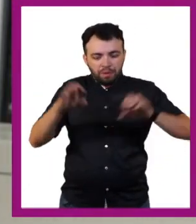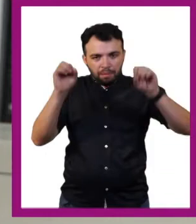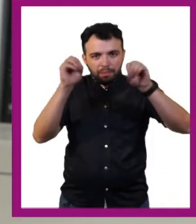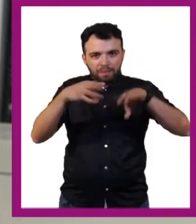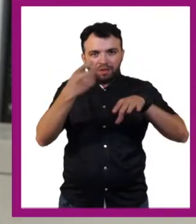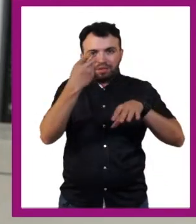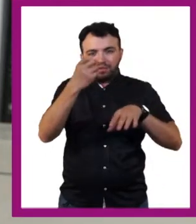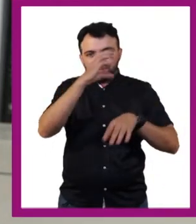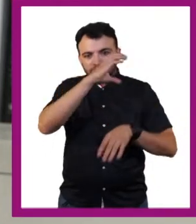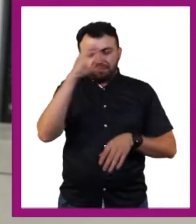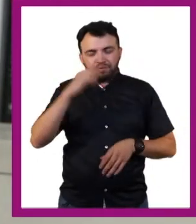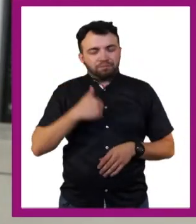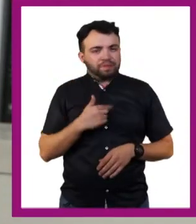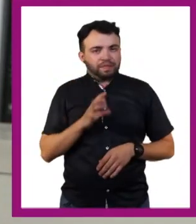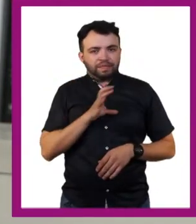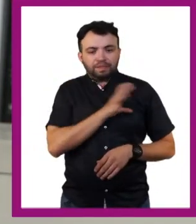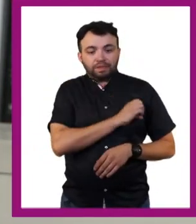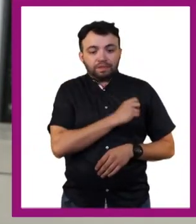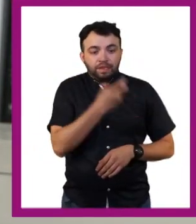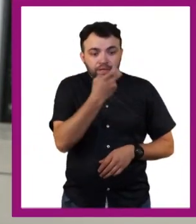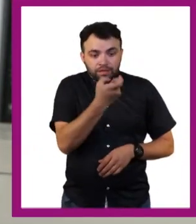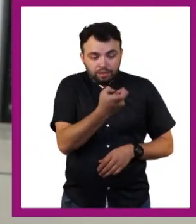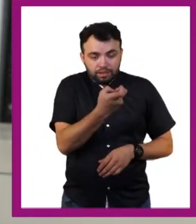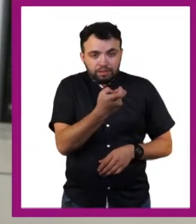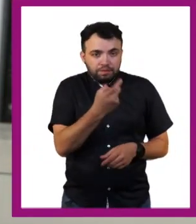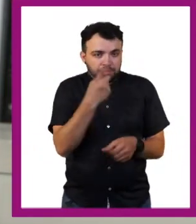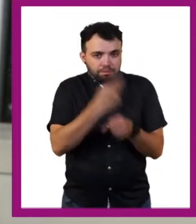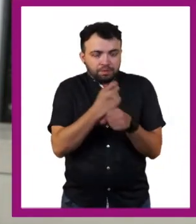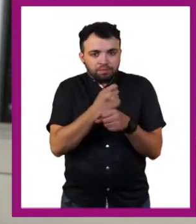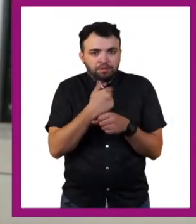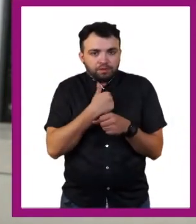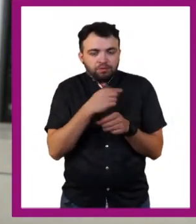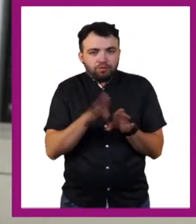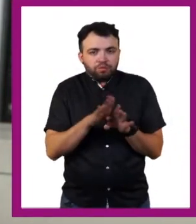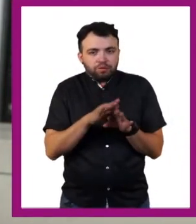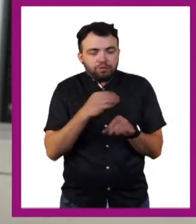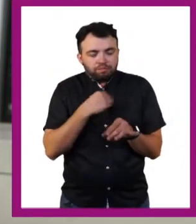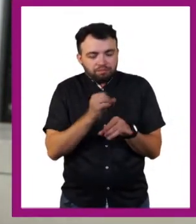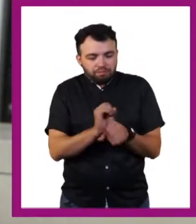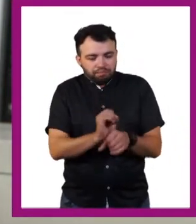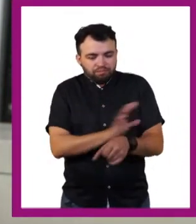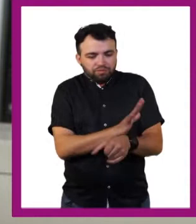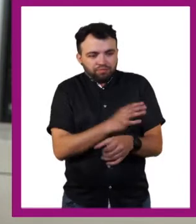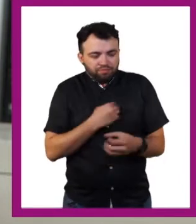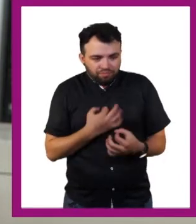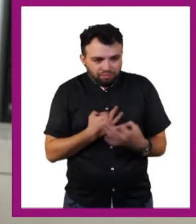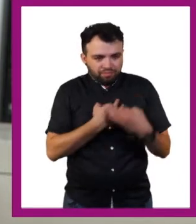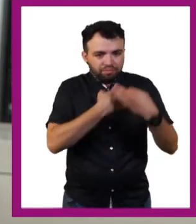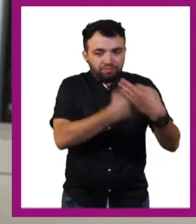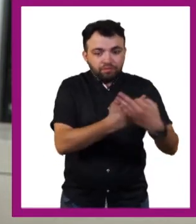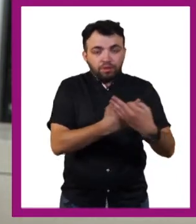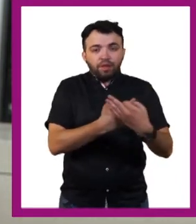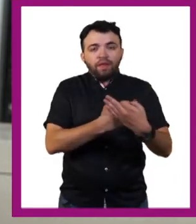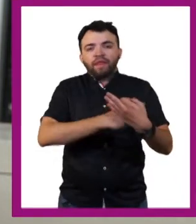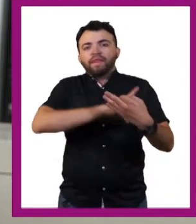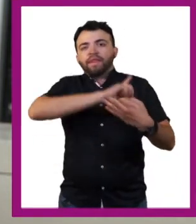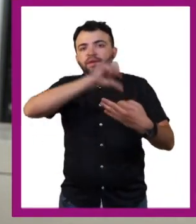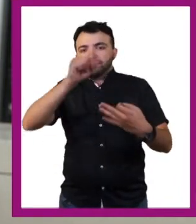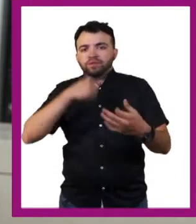tiene la fotografía a mí me encanta. Eso fue lo primero que me inspiró. Y después, cuando empecé a aprender más de fotografía,